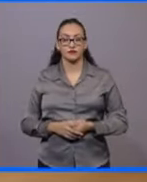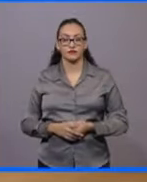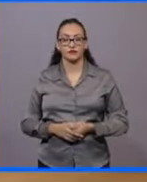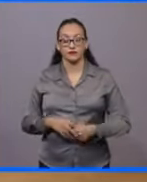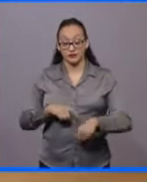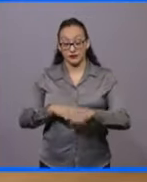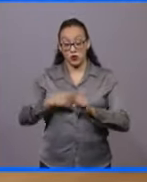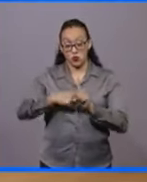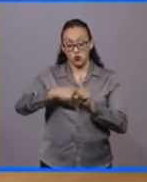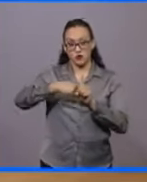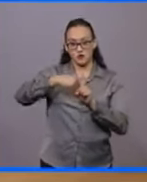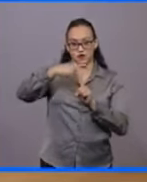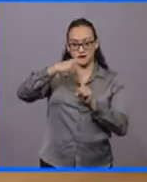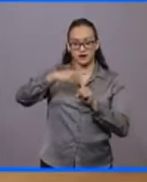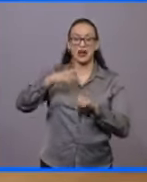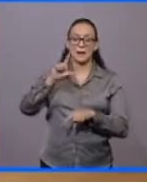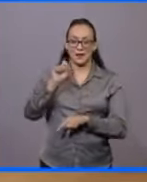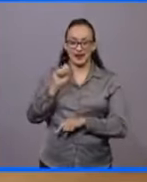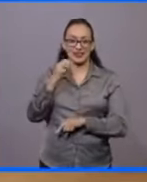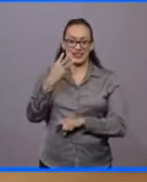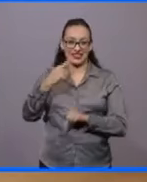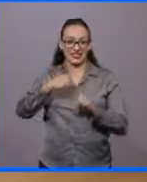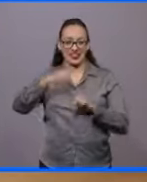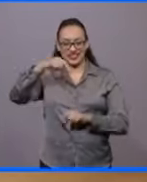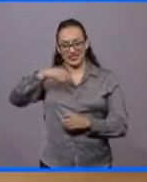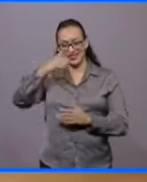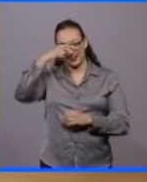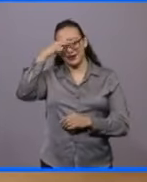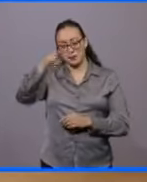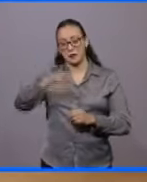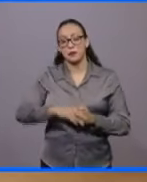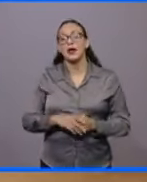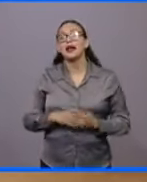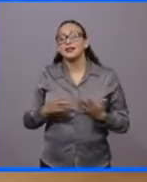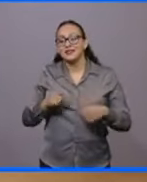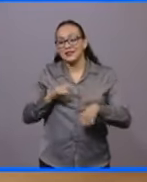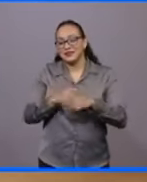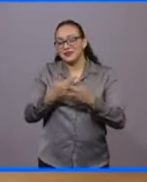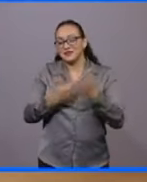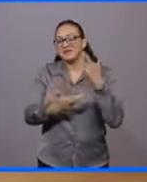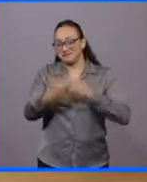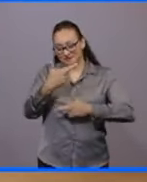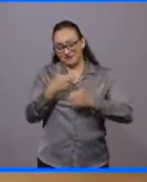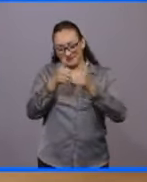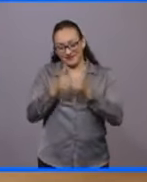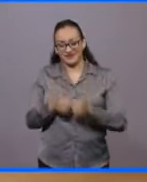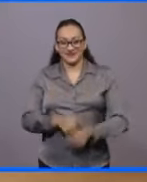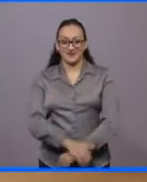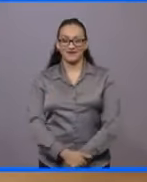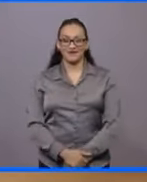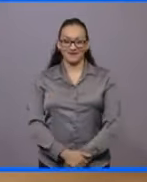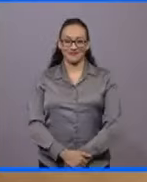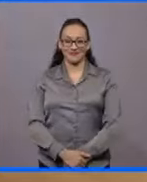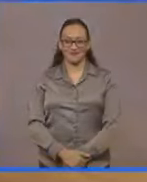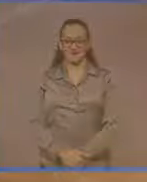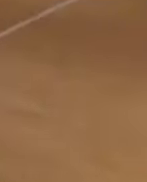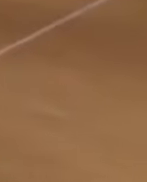23 grados la temperatura en la zona centro de la capital del país. Vámonos rápidamente a unos mensajes y volvemos con